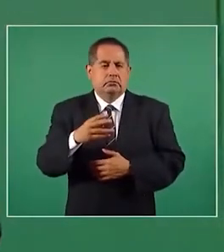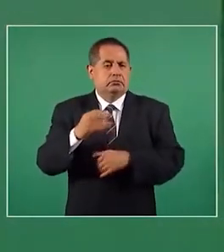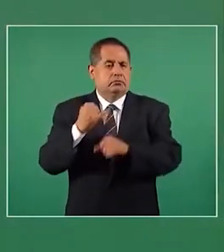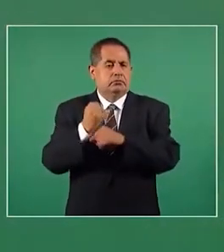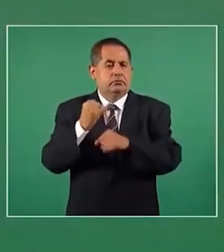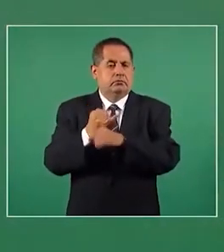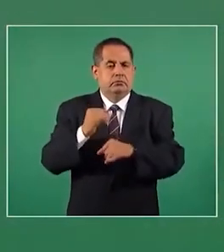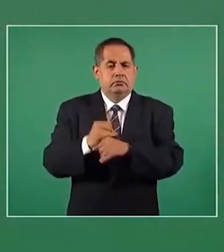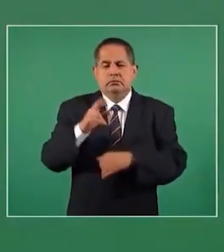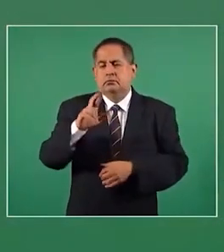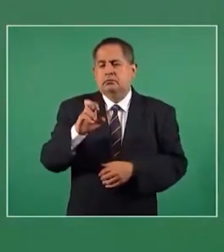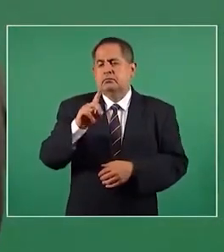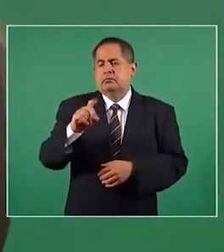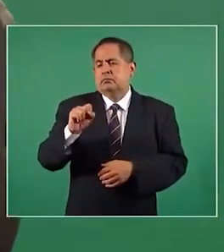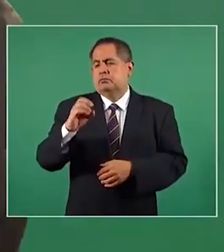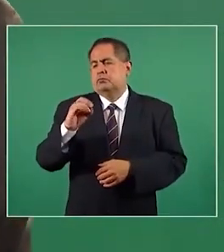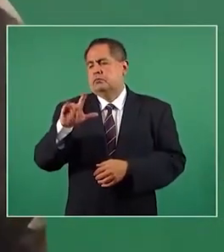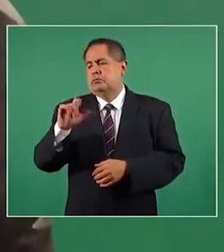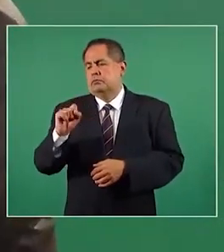y